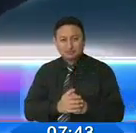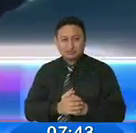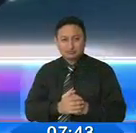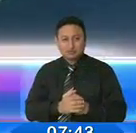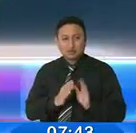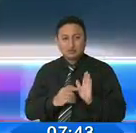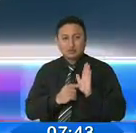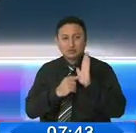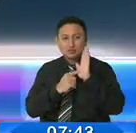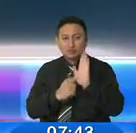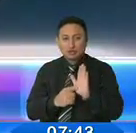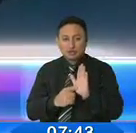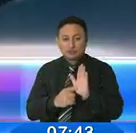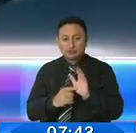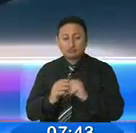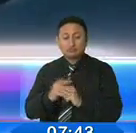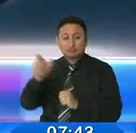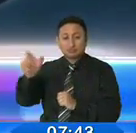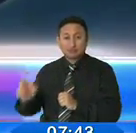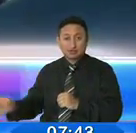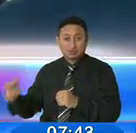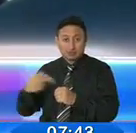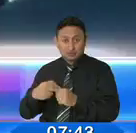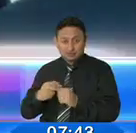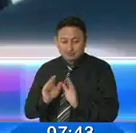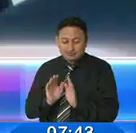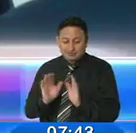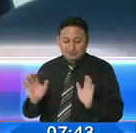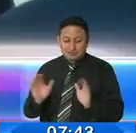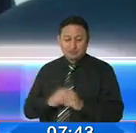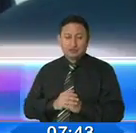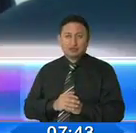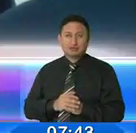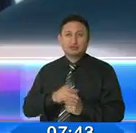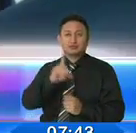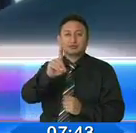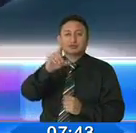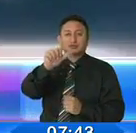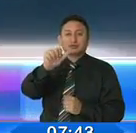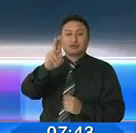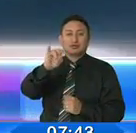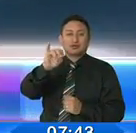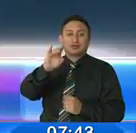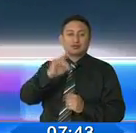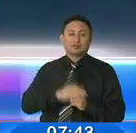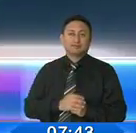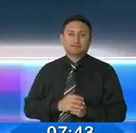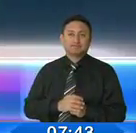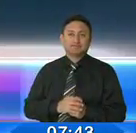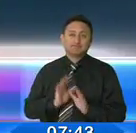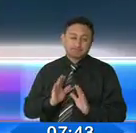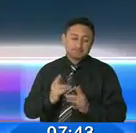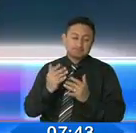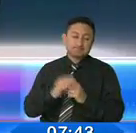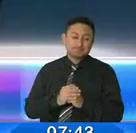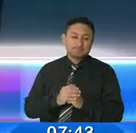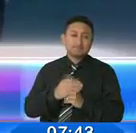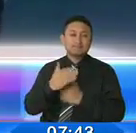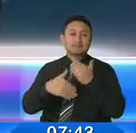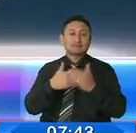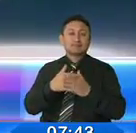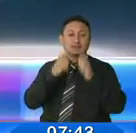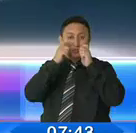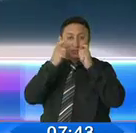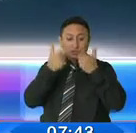revelarán la no participación presuntamente de David Eduardo Velastegui. Esperemos que la Fiscalía actúe